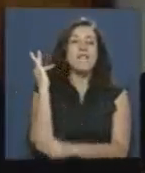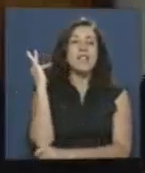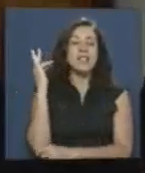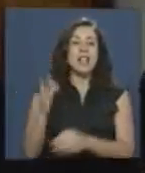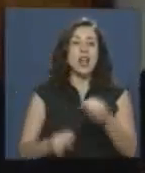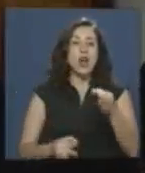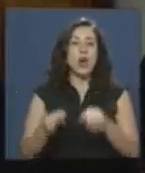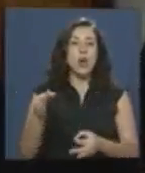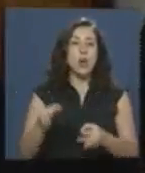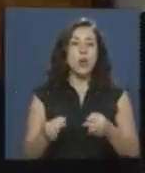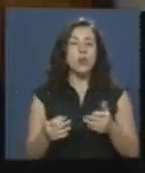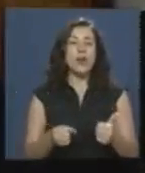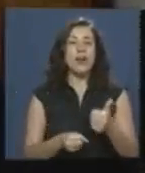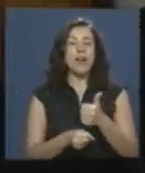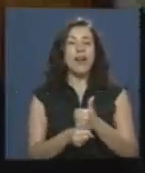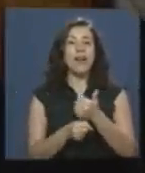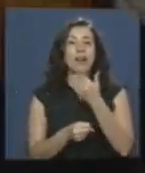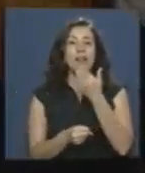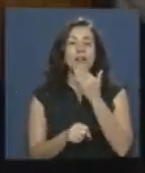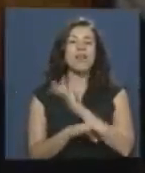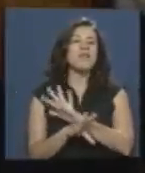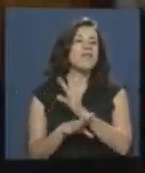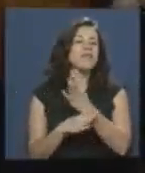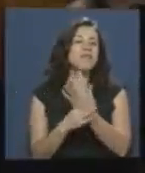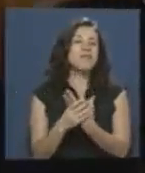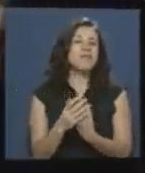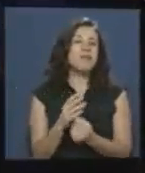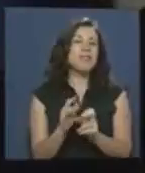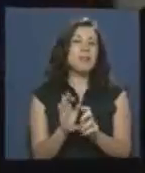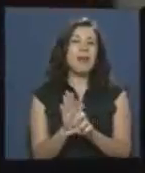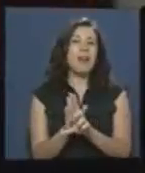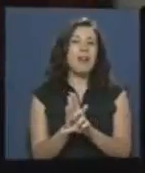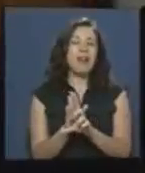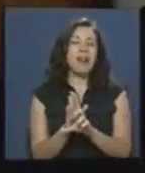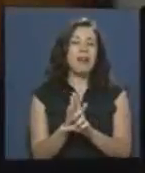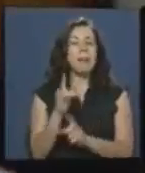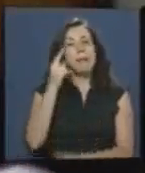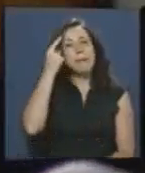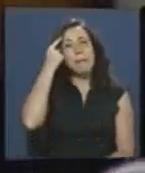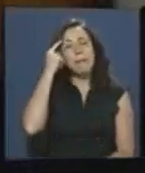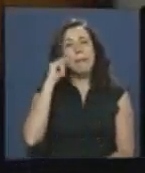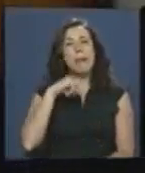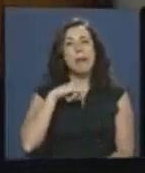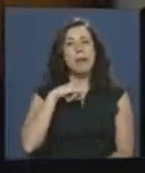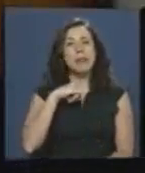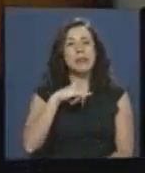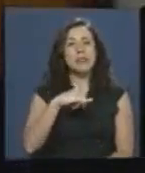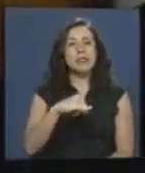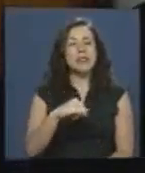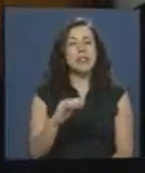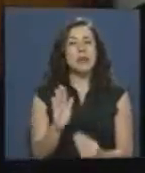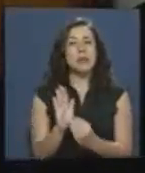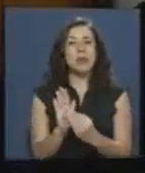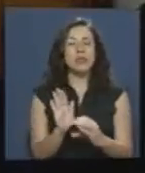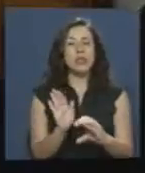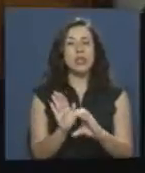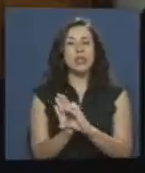judiciales, que son un cargo que también está en extinción a nivel legal y, sin embargo, se mantenía en la